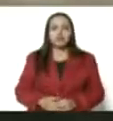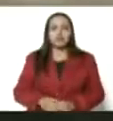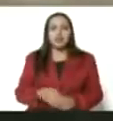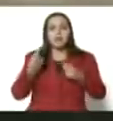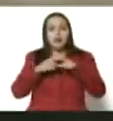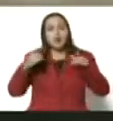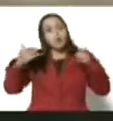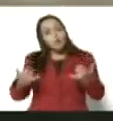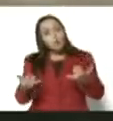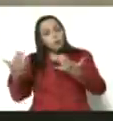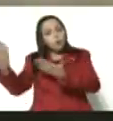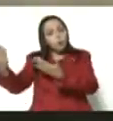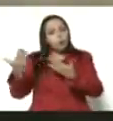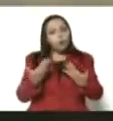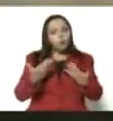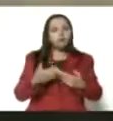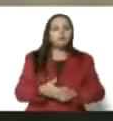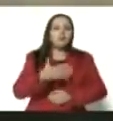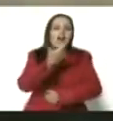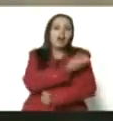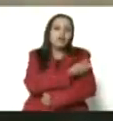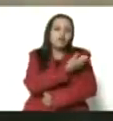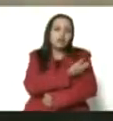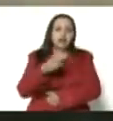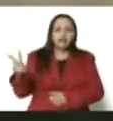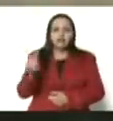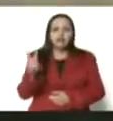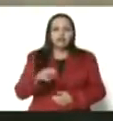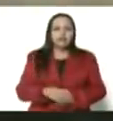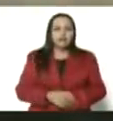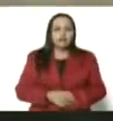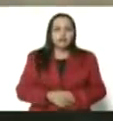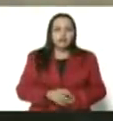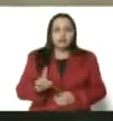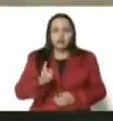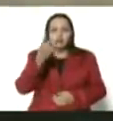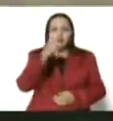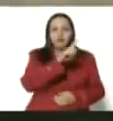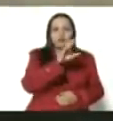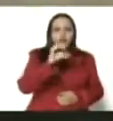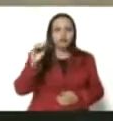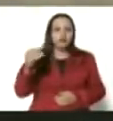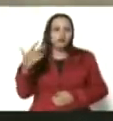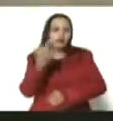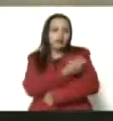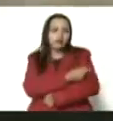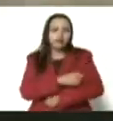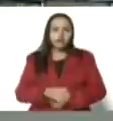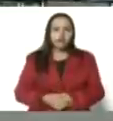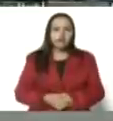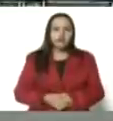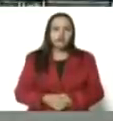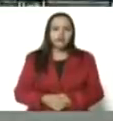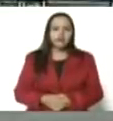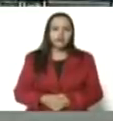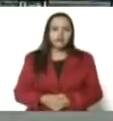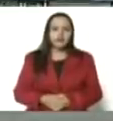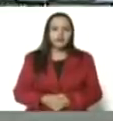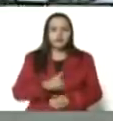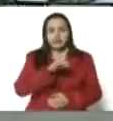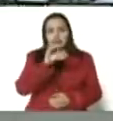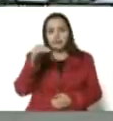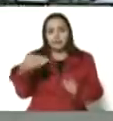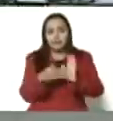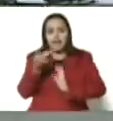llegada de estas vacunas a Venezuela, estas primeras 100.000 dosis, refleja el esfuerzo del